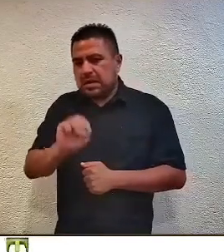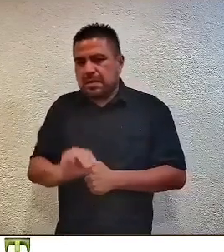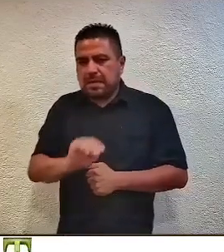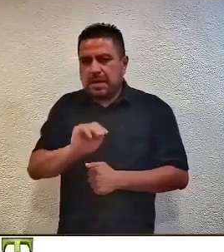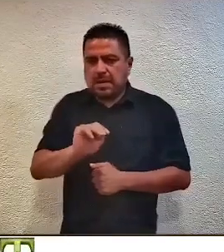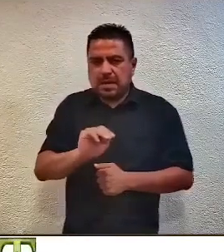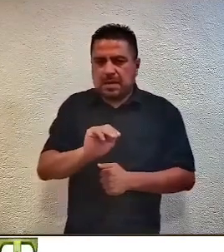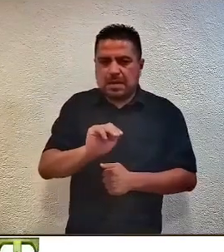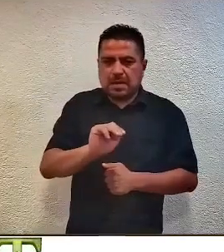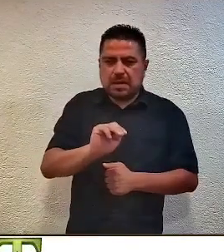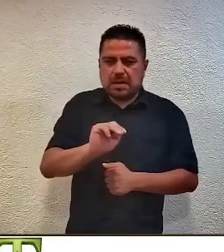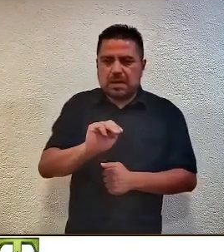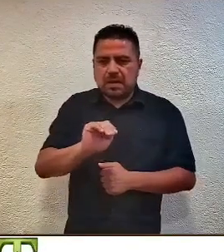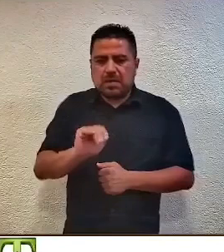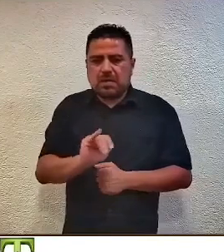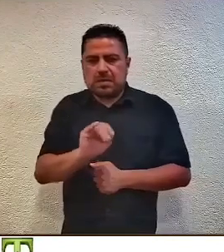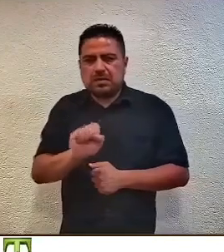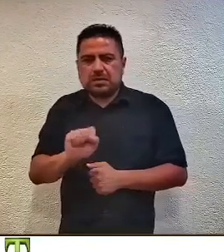SCM-JDC